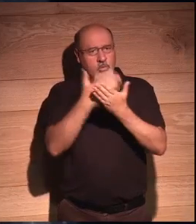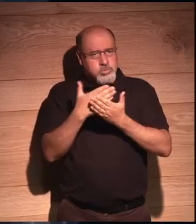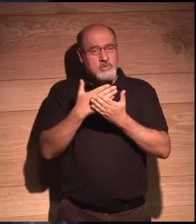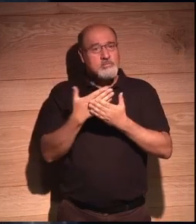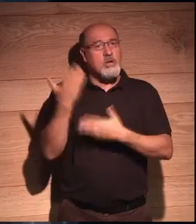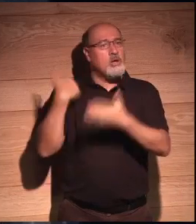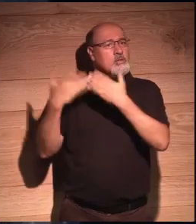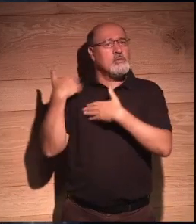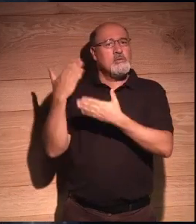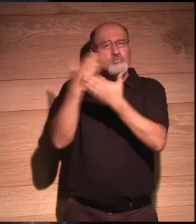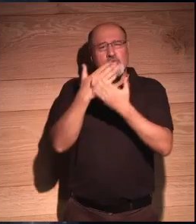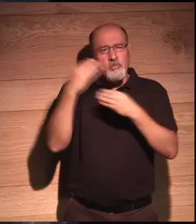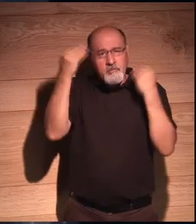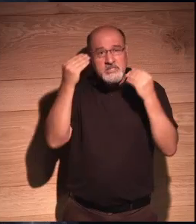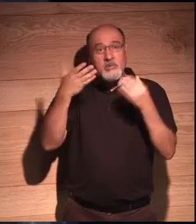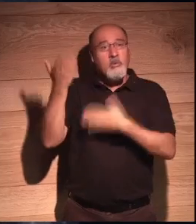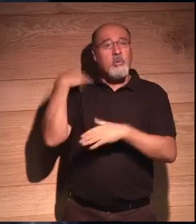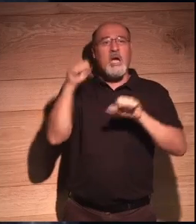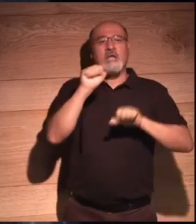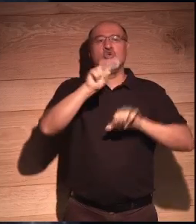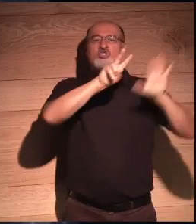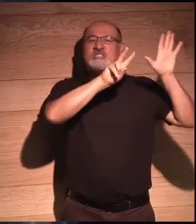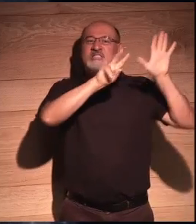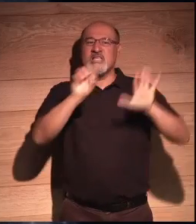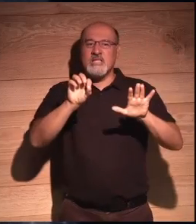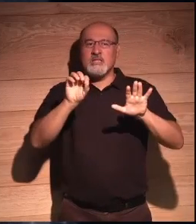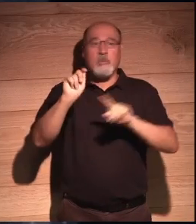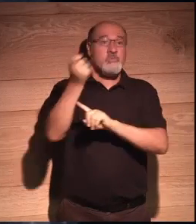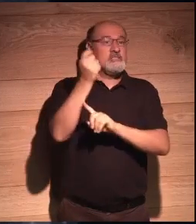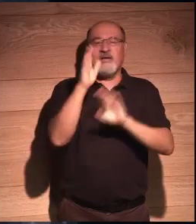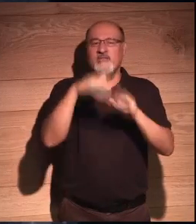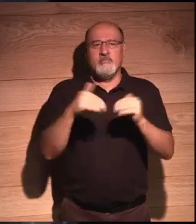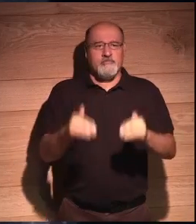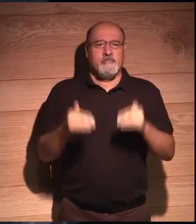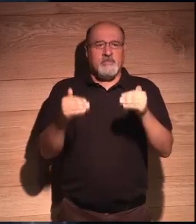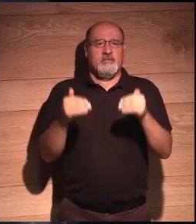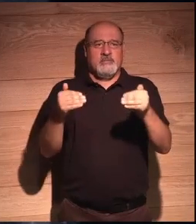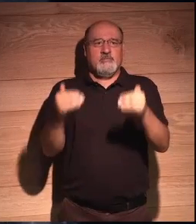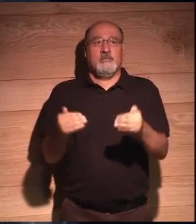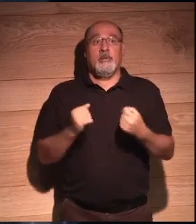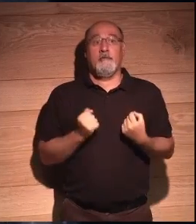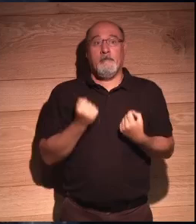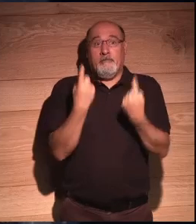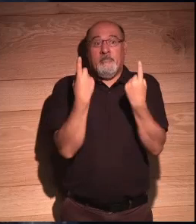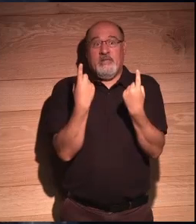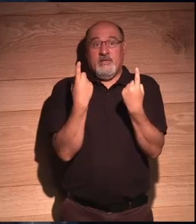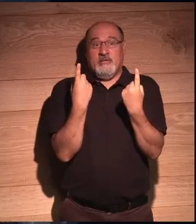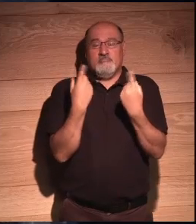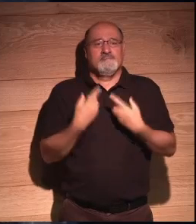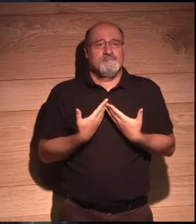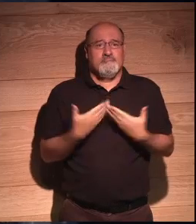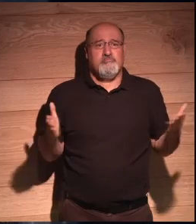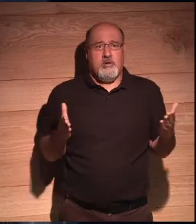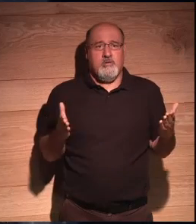se pensó que iba a ser uno de los primeros que se iba a hacer en los años 70, pero no el primero. Posiblemente el primer desarrollo lunar que se